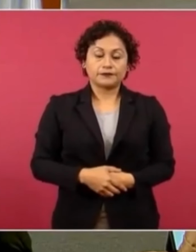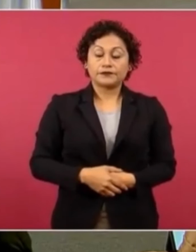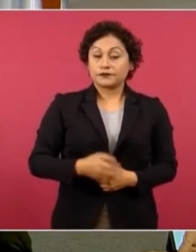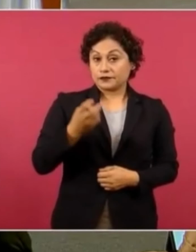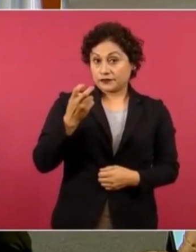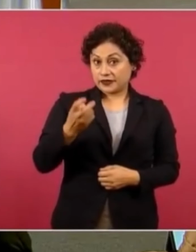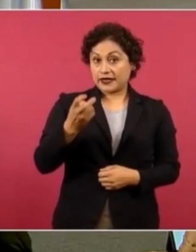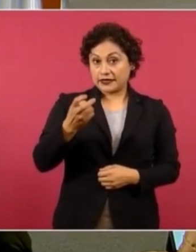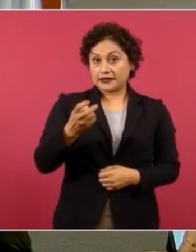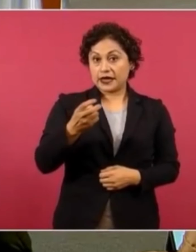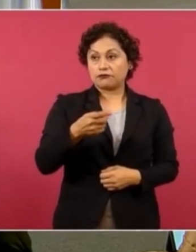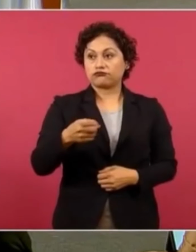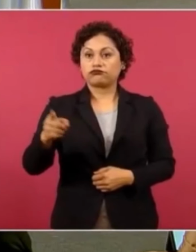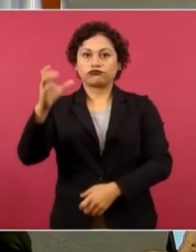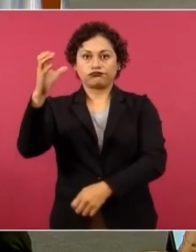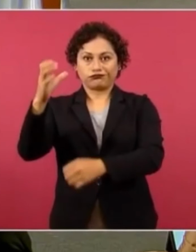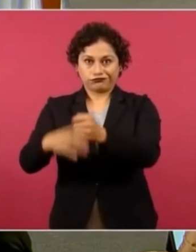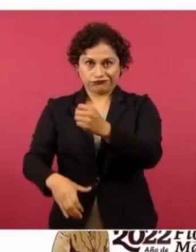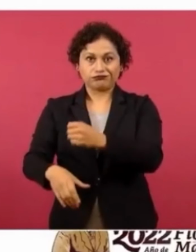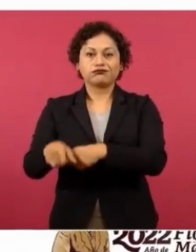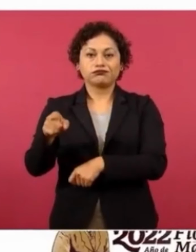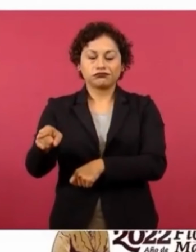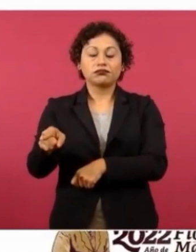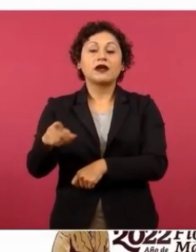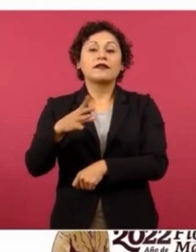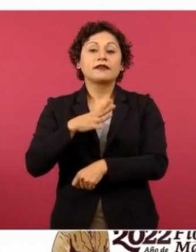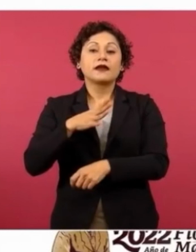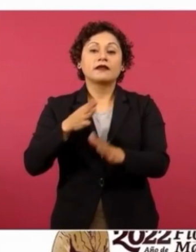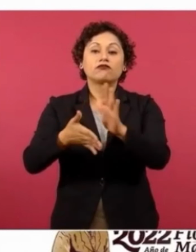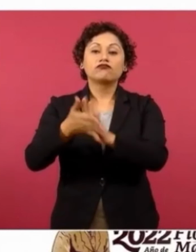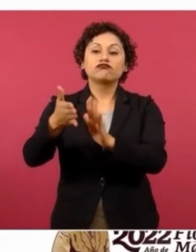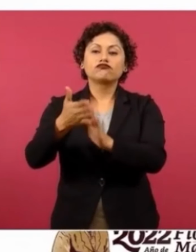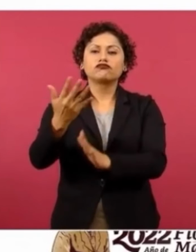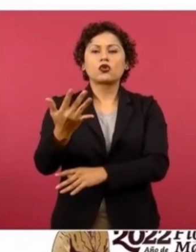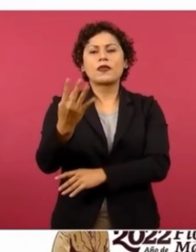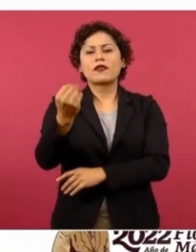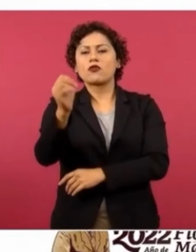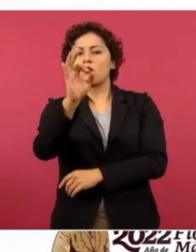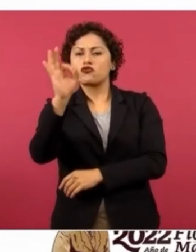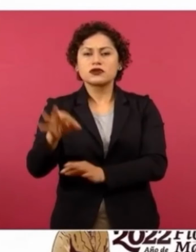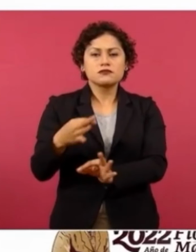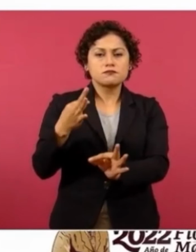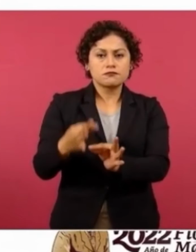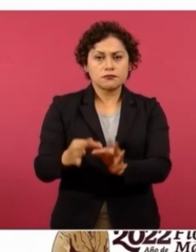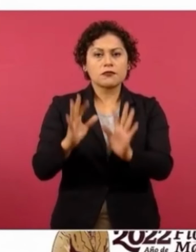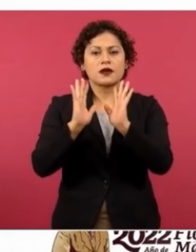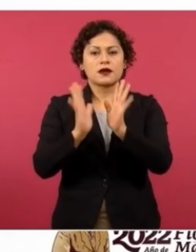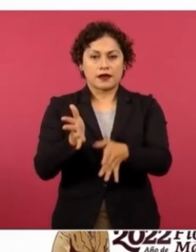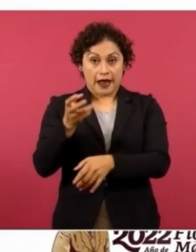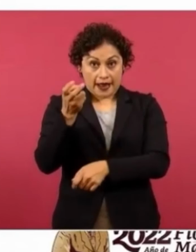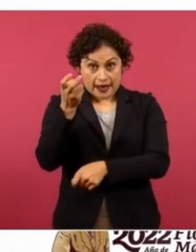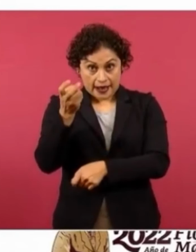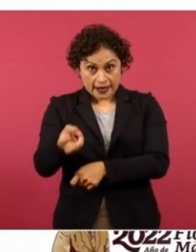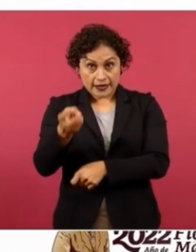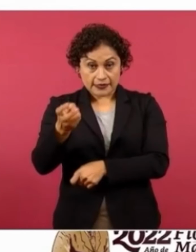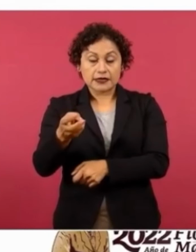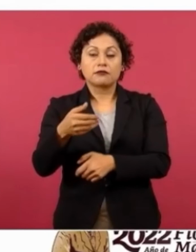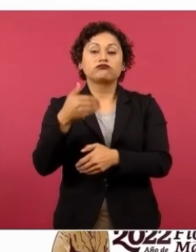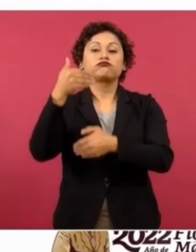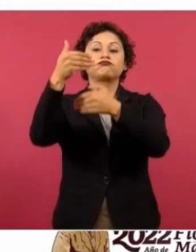parte final de la obra, tiene un avance del 59% y esta es la parte que se terminaría hasta noviembre